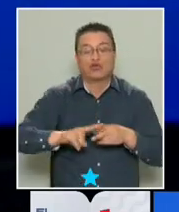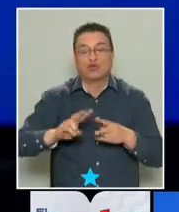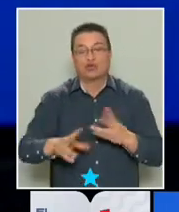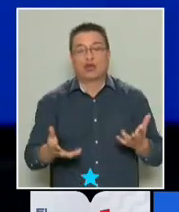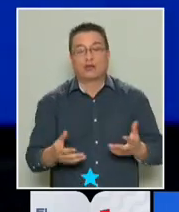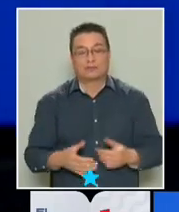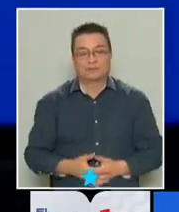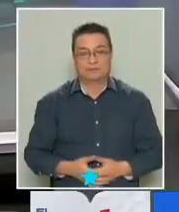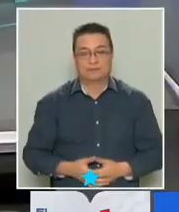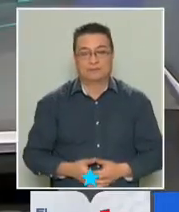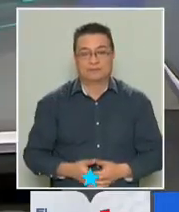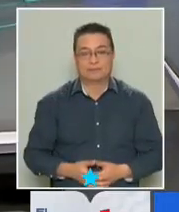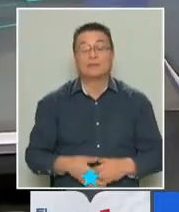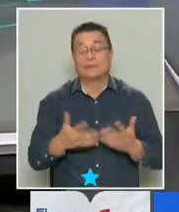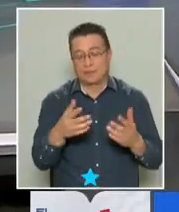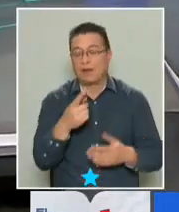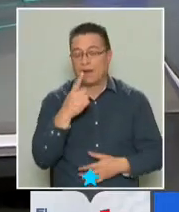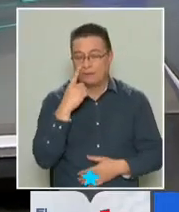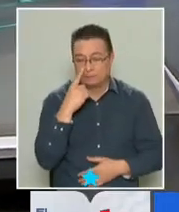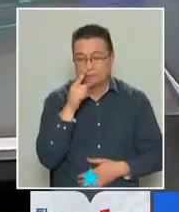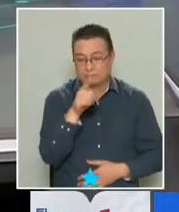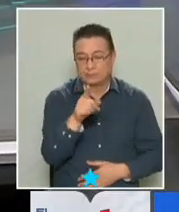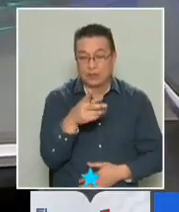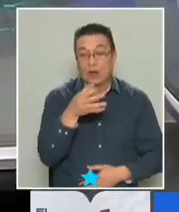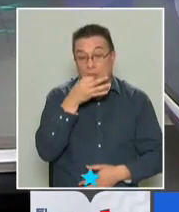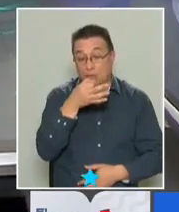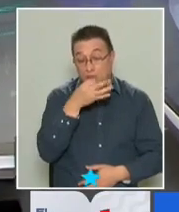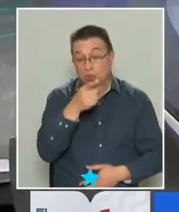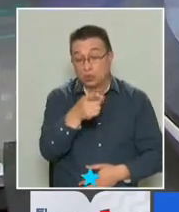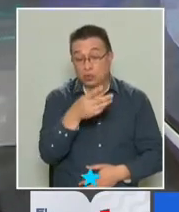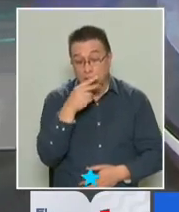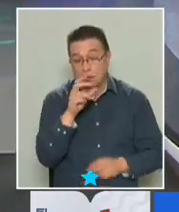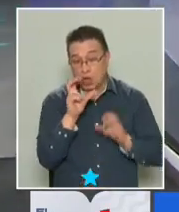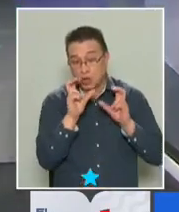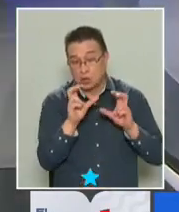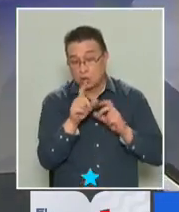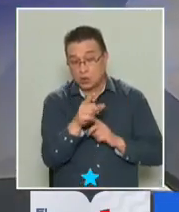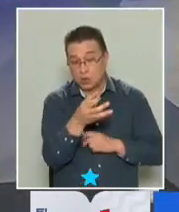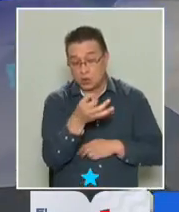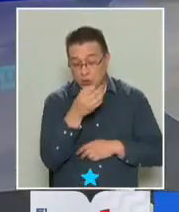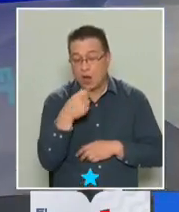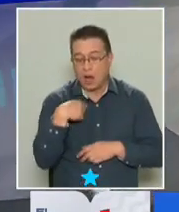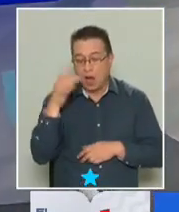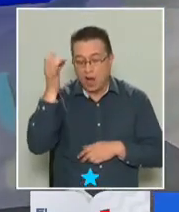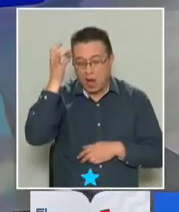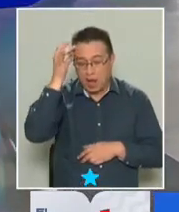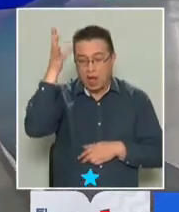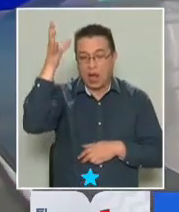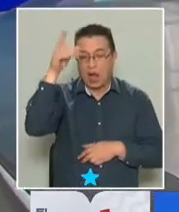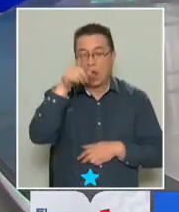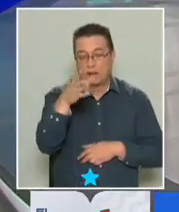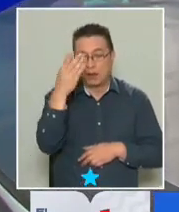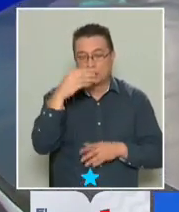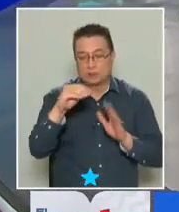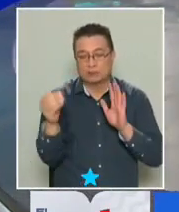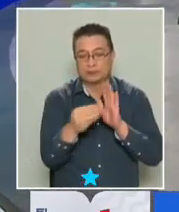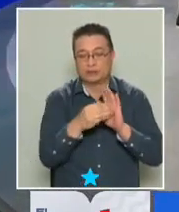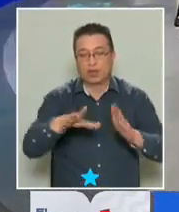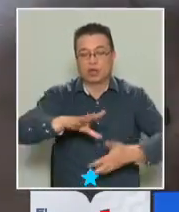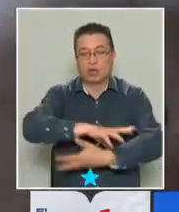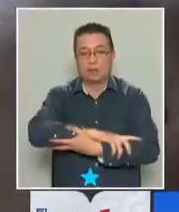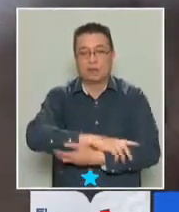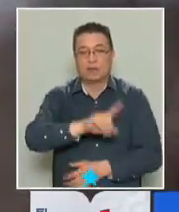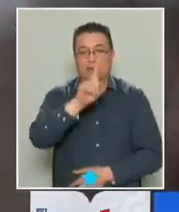marisol pero fíjate que escuchaba josé manuel atentamente y me acordé de aquella disposición del convenio